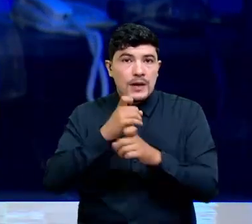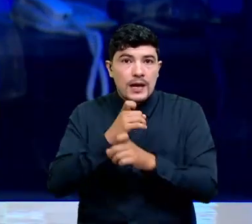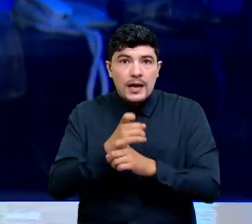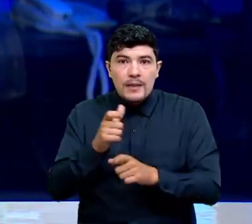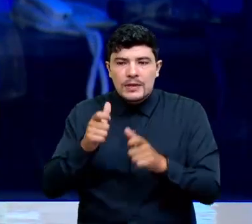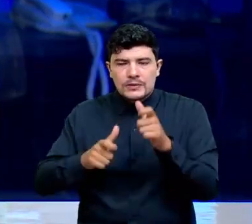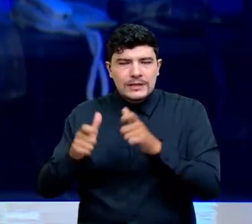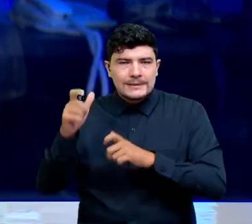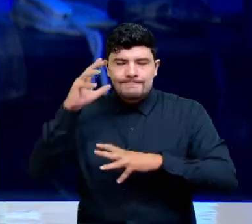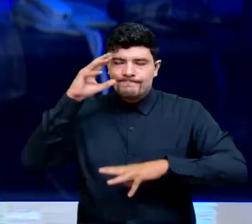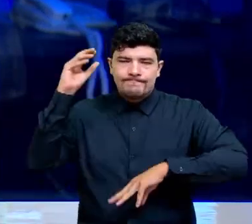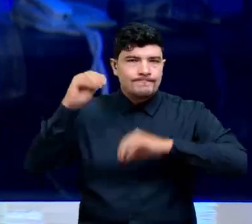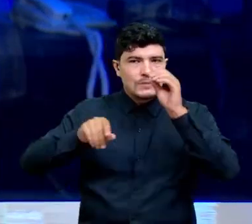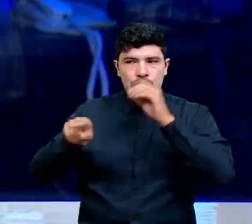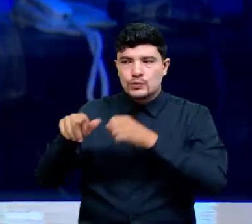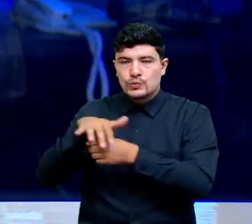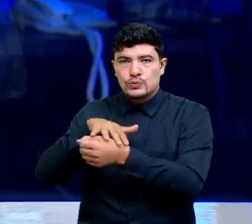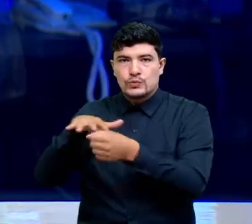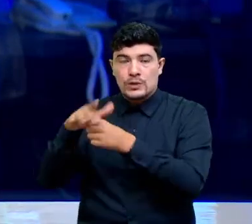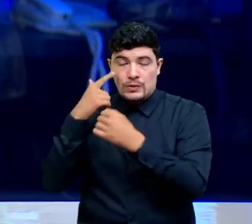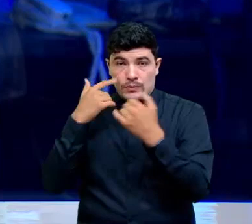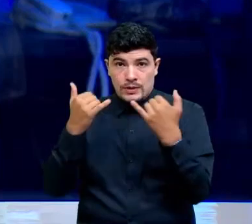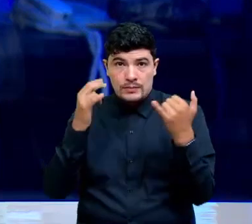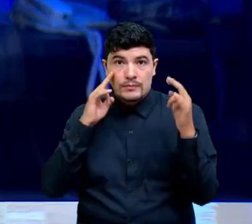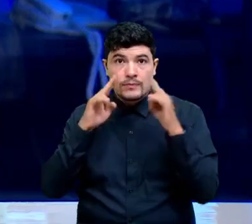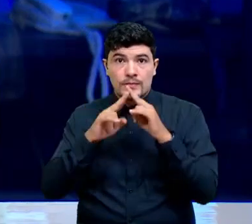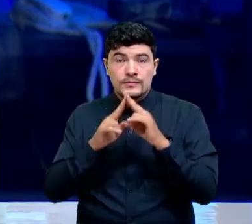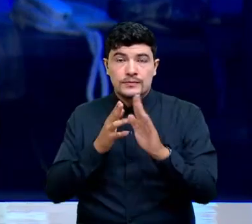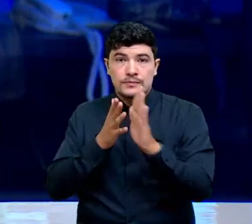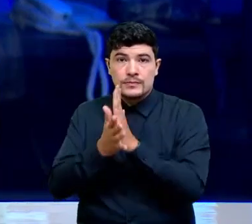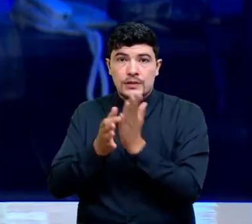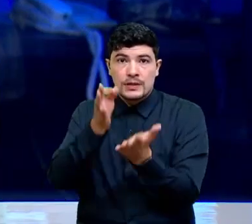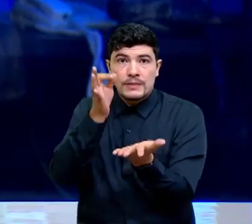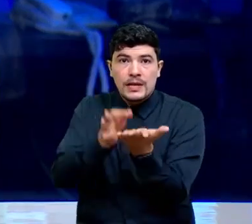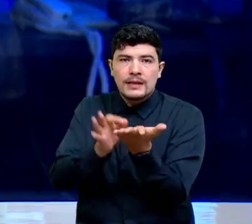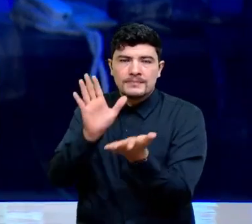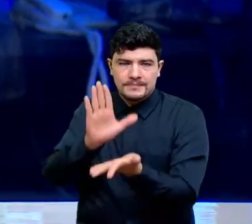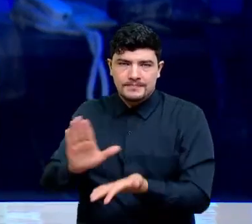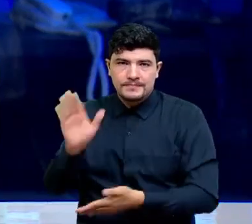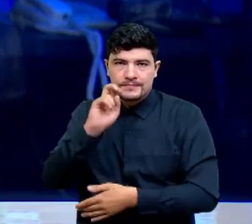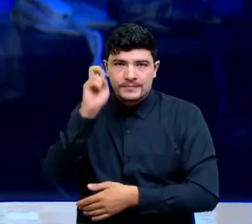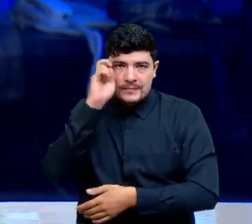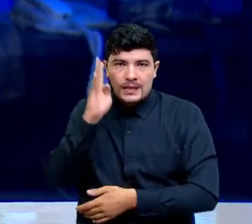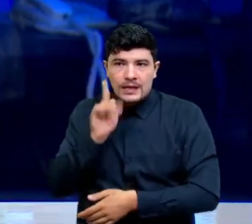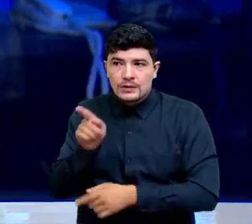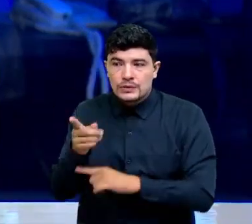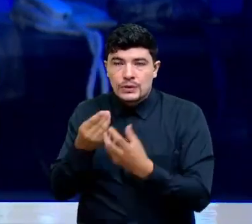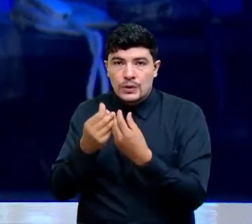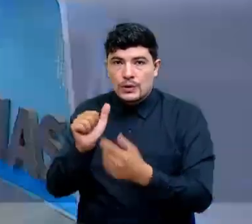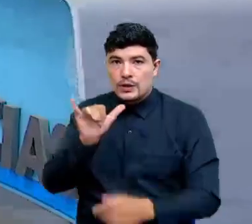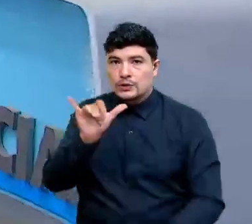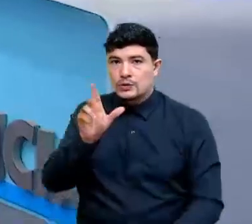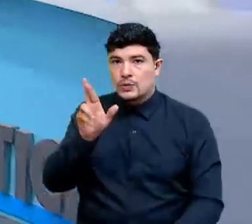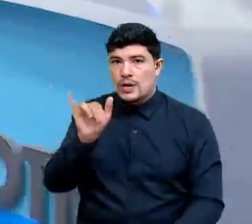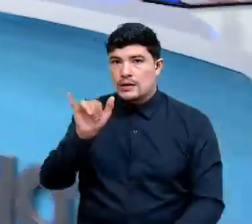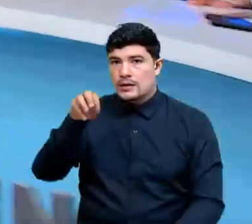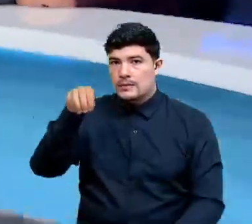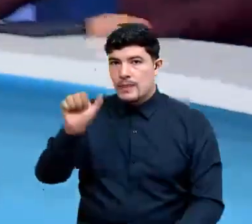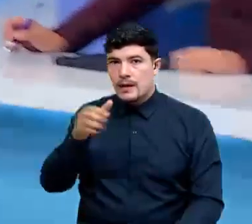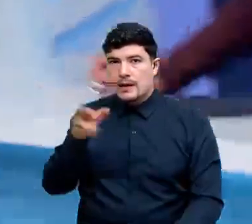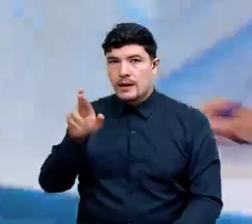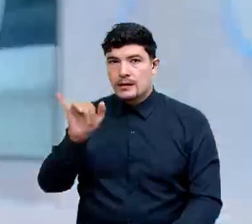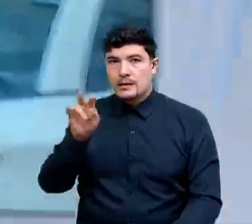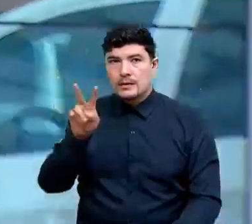de las autoridades. Por eso vamos a esta hora a la capital del norte de Santander. Allí se encuentra Yuraima Rivera. Yuraima.